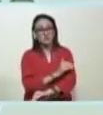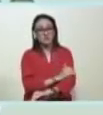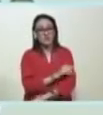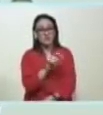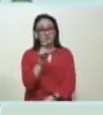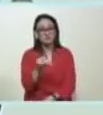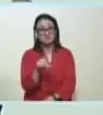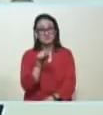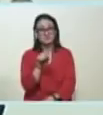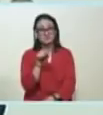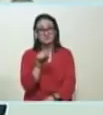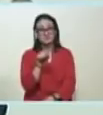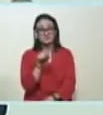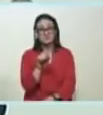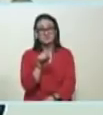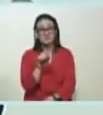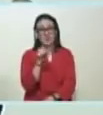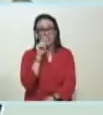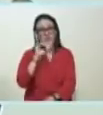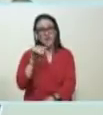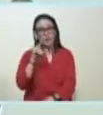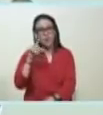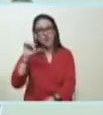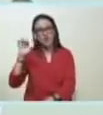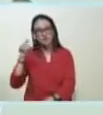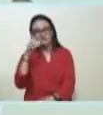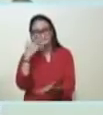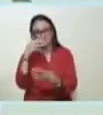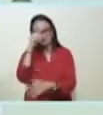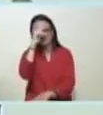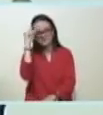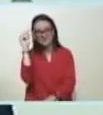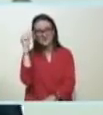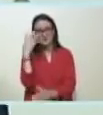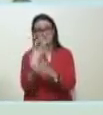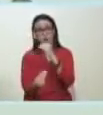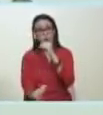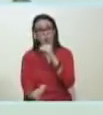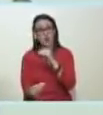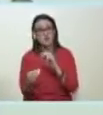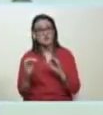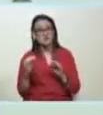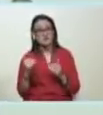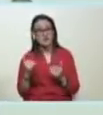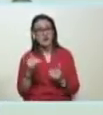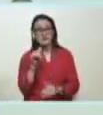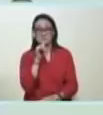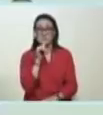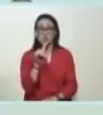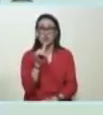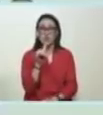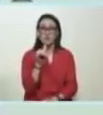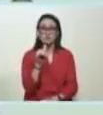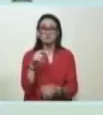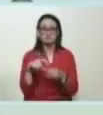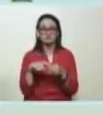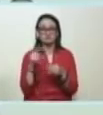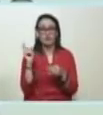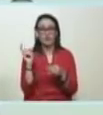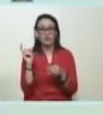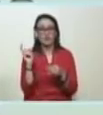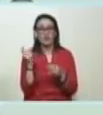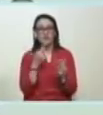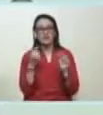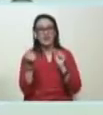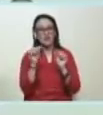venezolana, el señor Julio Borges, prófugo de la justicia, anunció el retiro de la mesa de